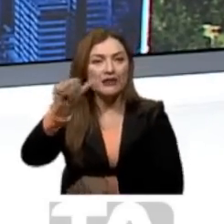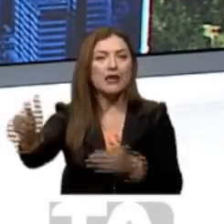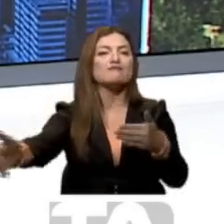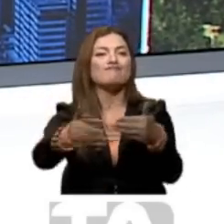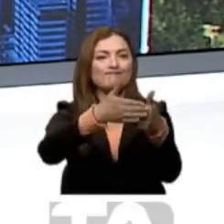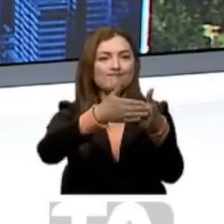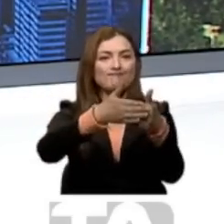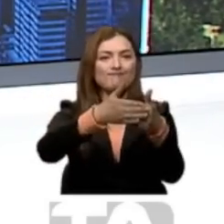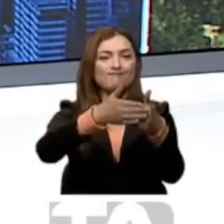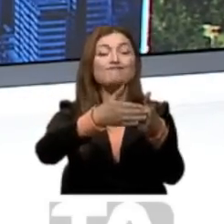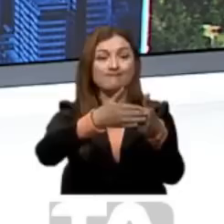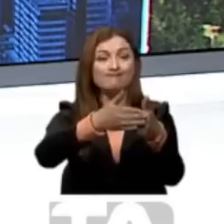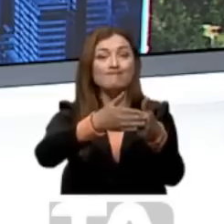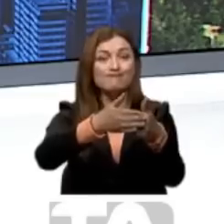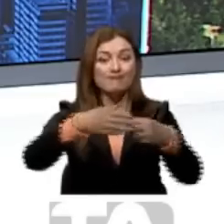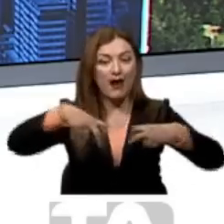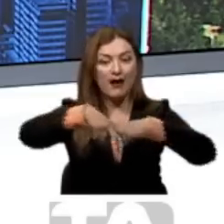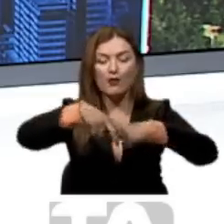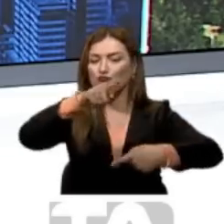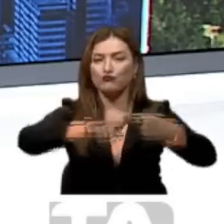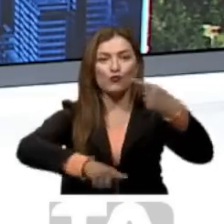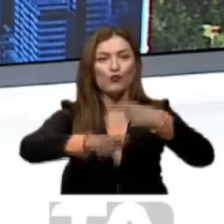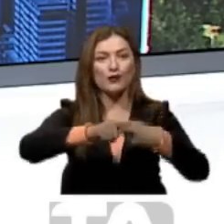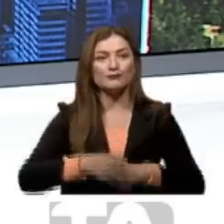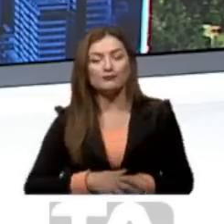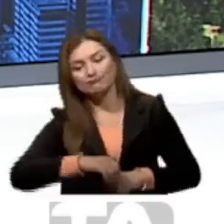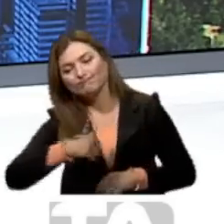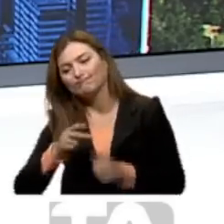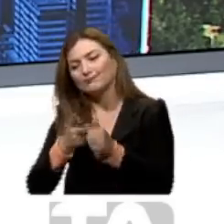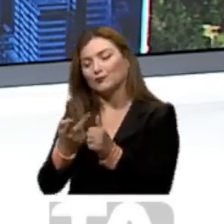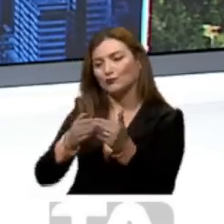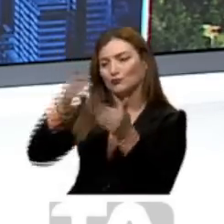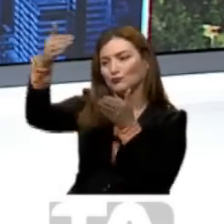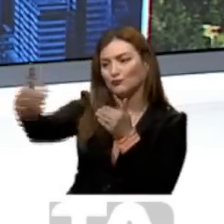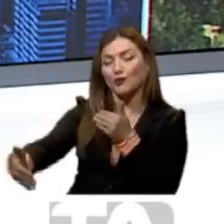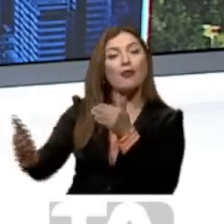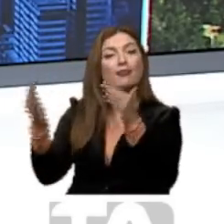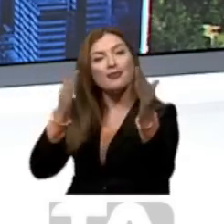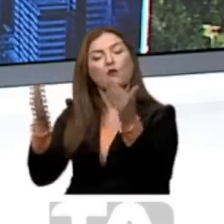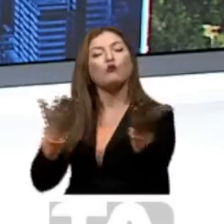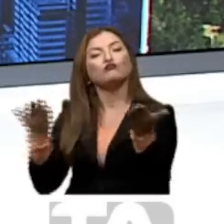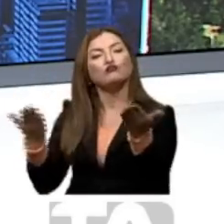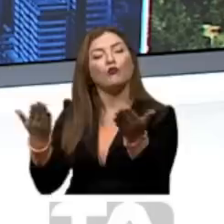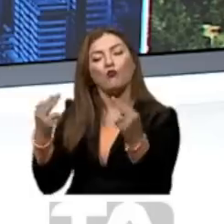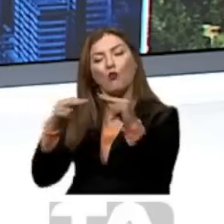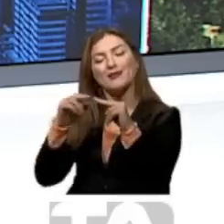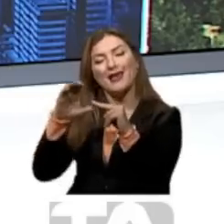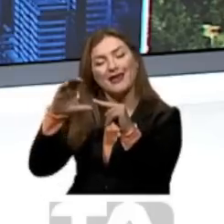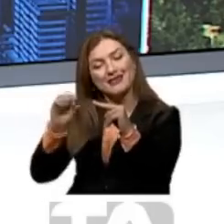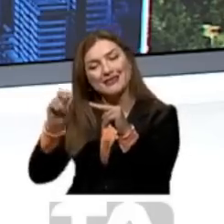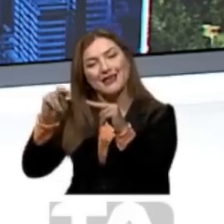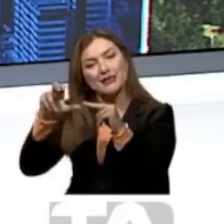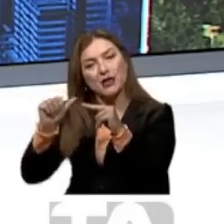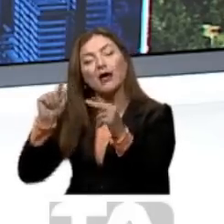circulación peatonal. El segundo tramo, que tendrá un cierre parcial por carriles, comprende desde el puente del Sena hasta la calle